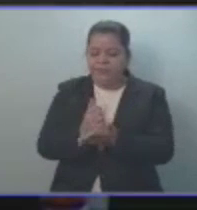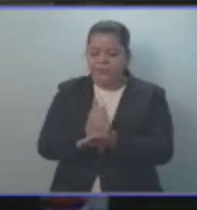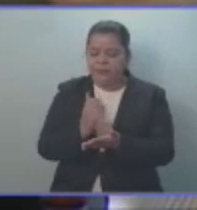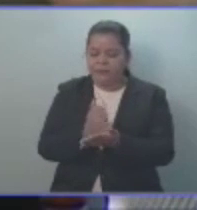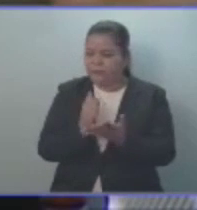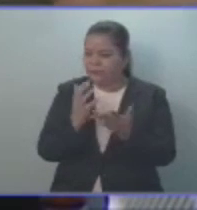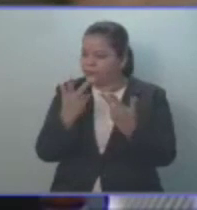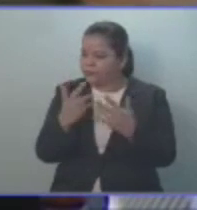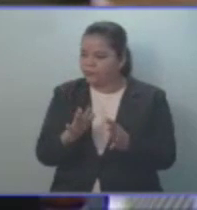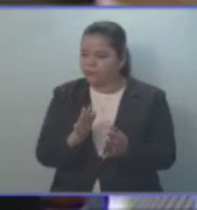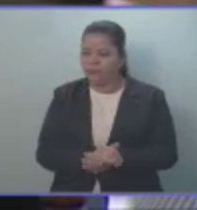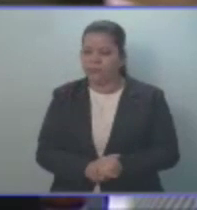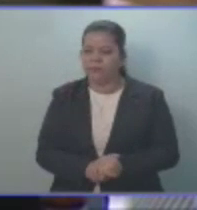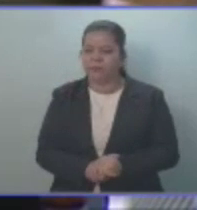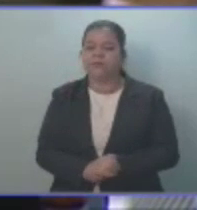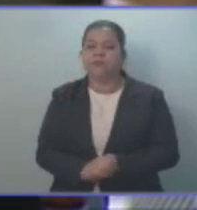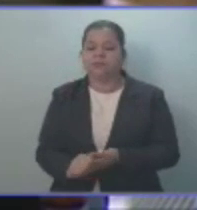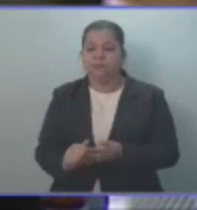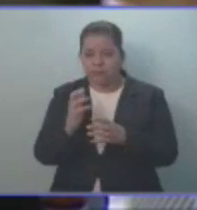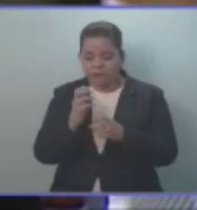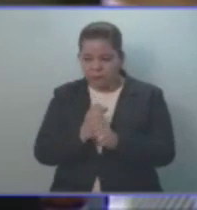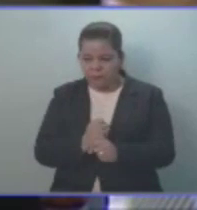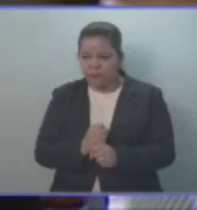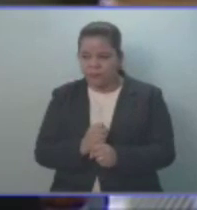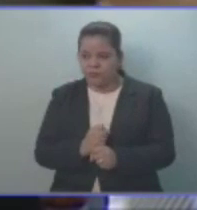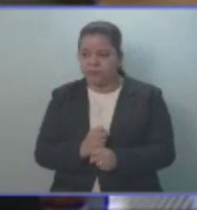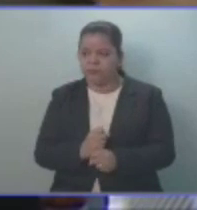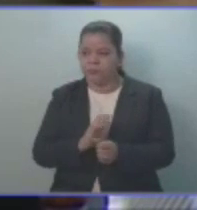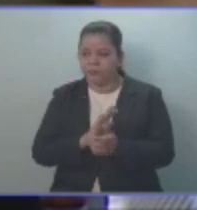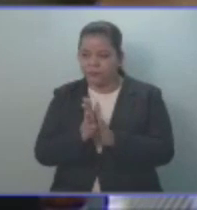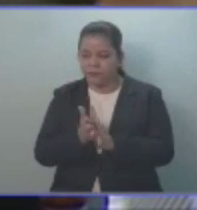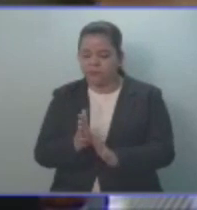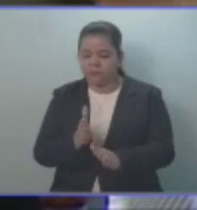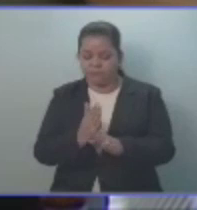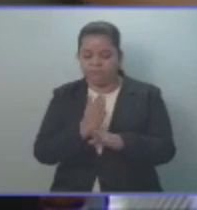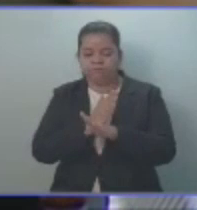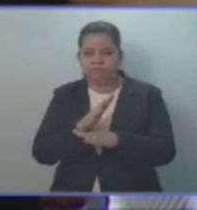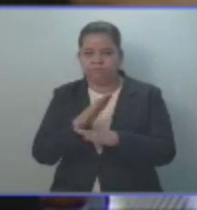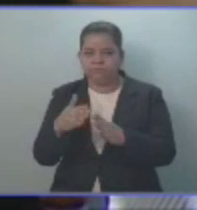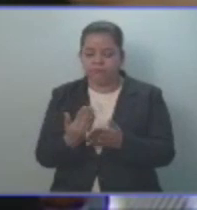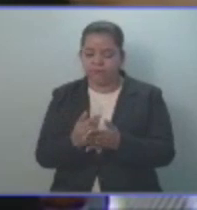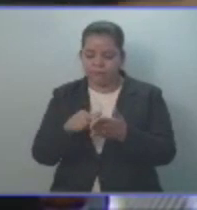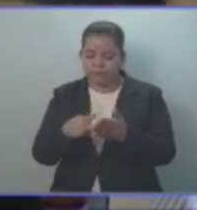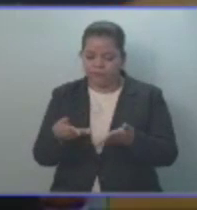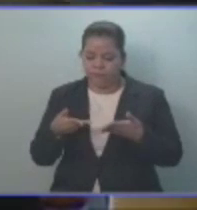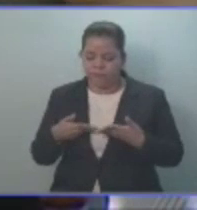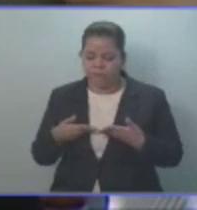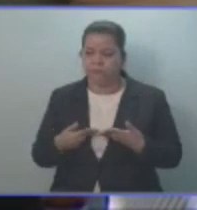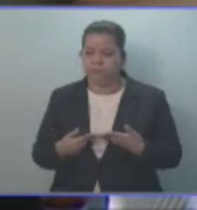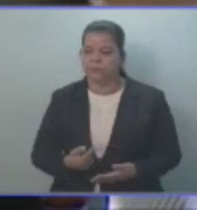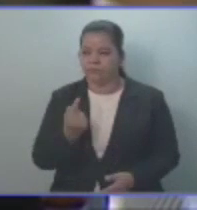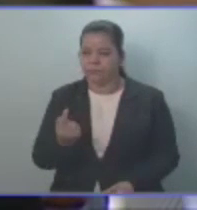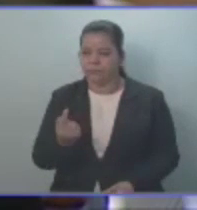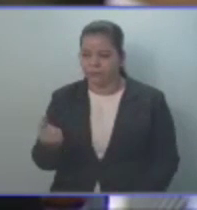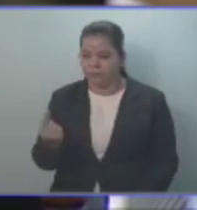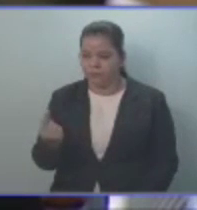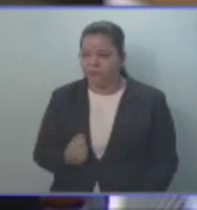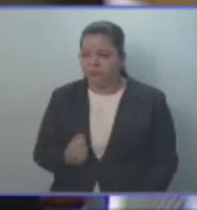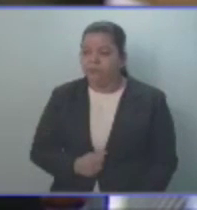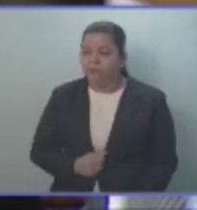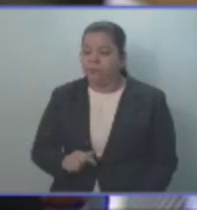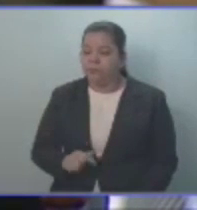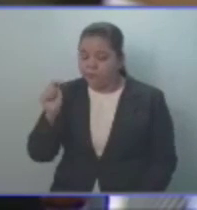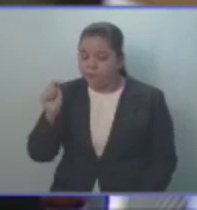de cualquier naturaleza, y asegurar la adecuada protección de los derechos de los contribuyentes. En